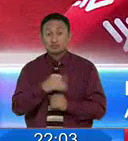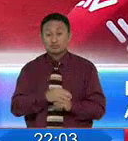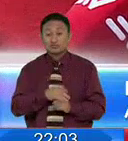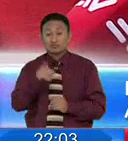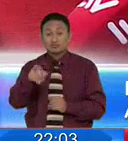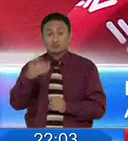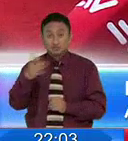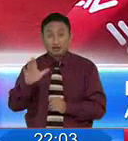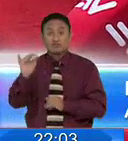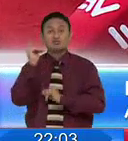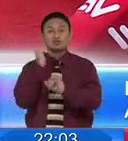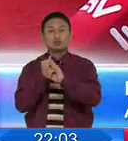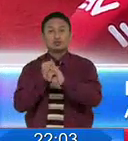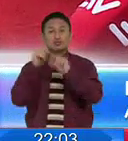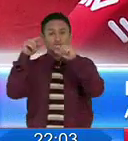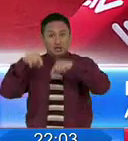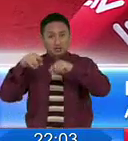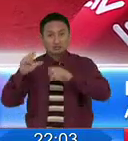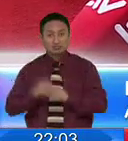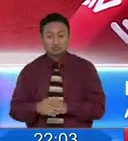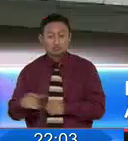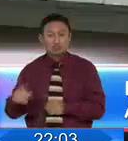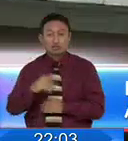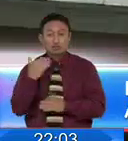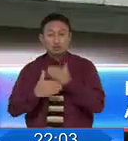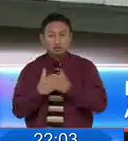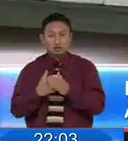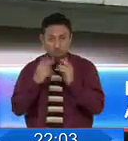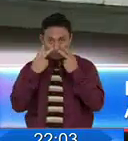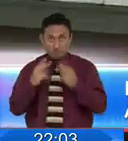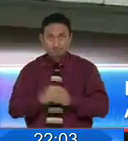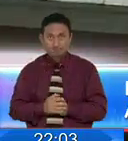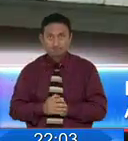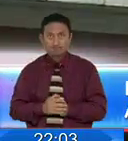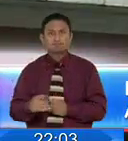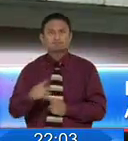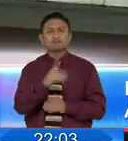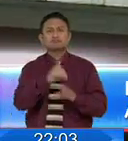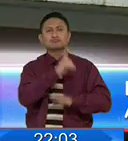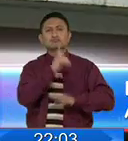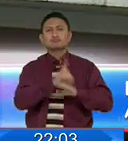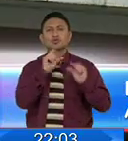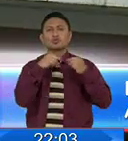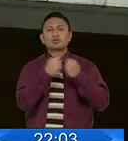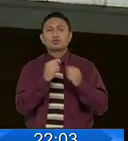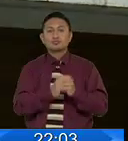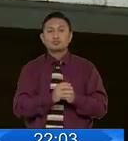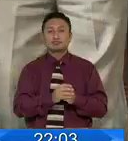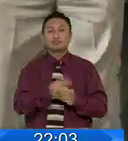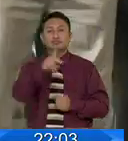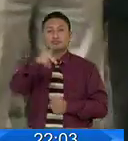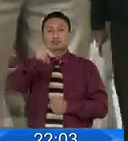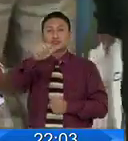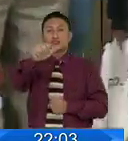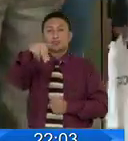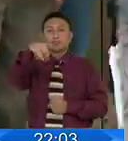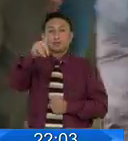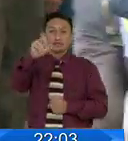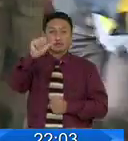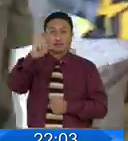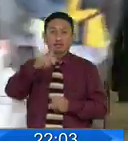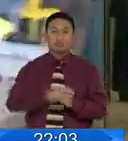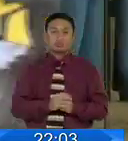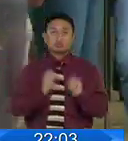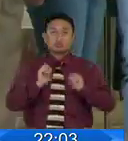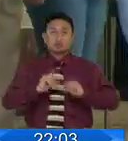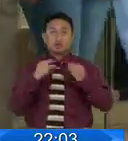hay instituciones que tienen que certificar el debido proceso. Quien no se presentó fue el dirigente de la Amazonía, Rafael Pandán. Aparte de instigación